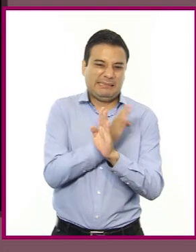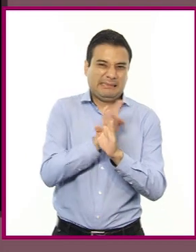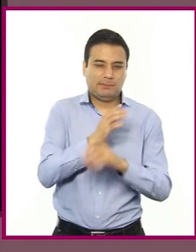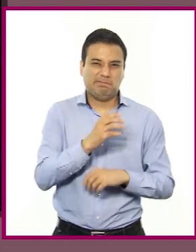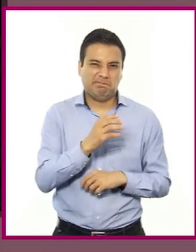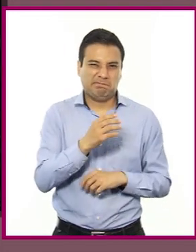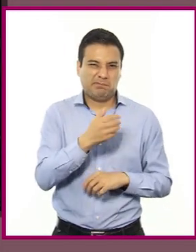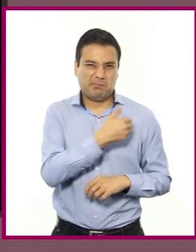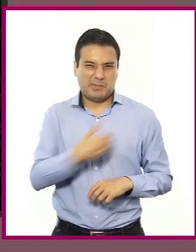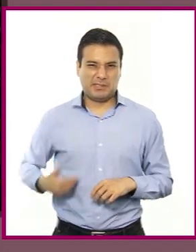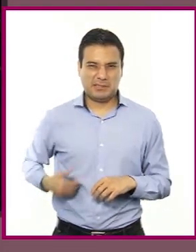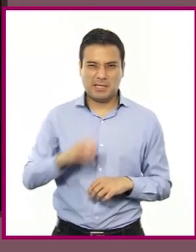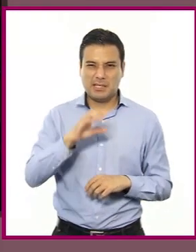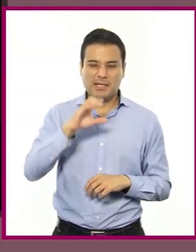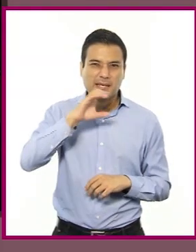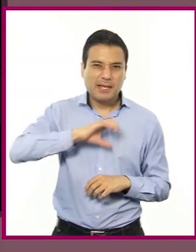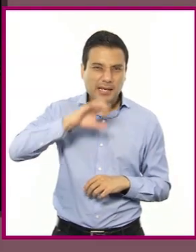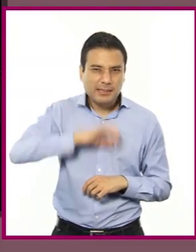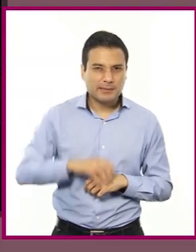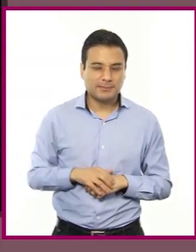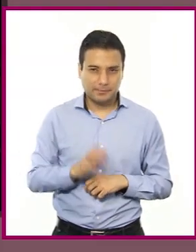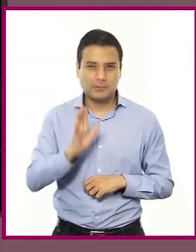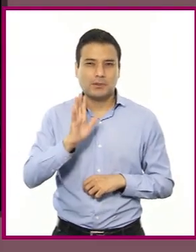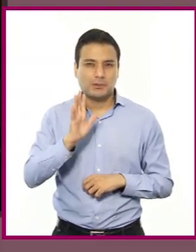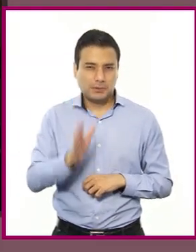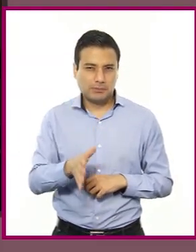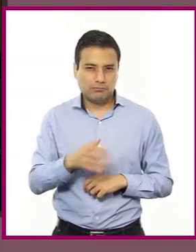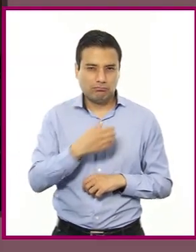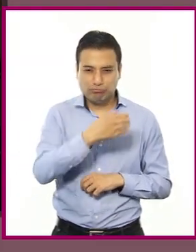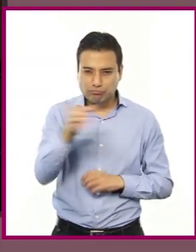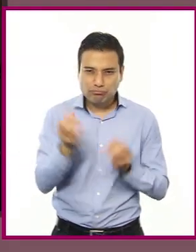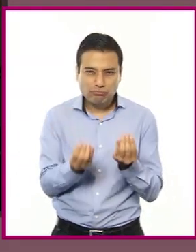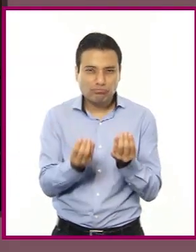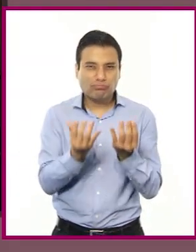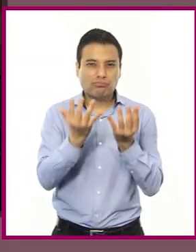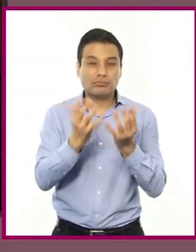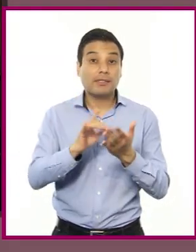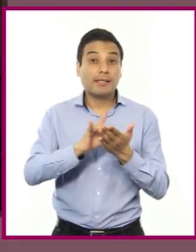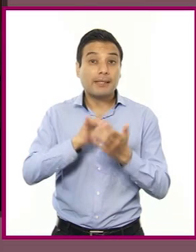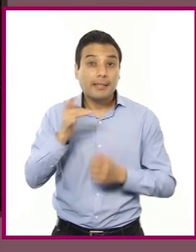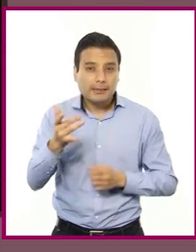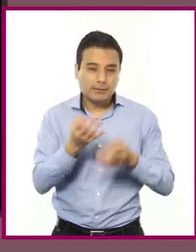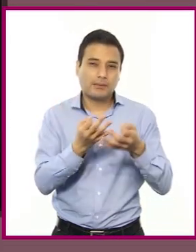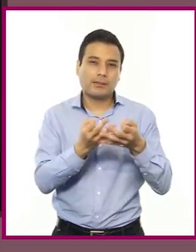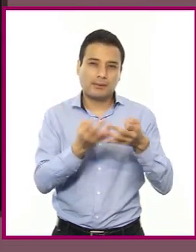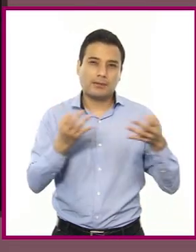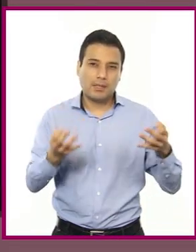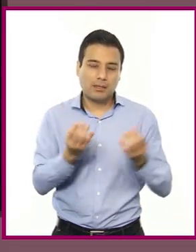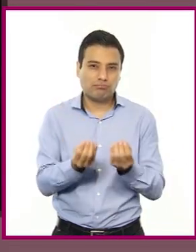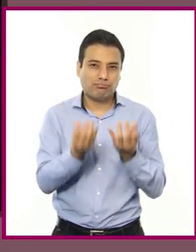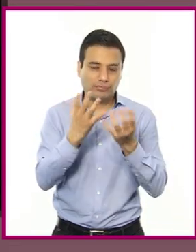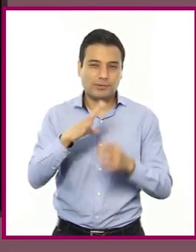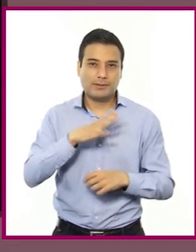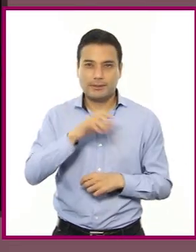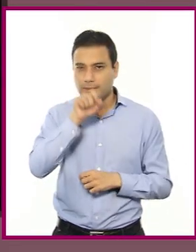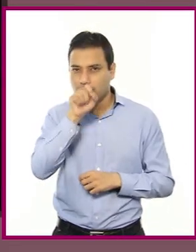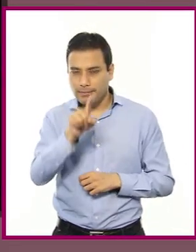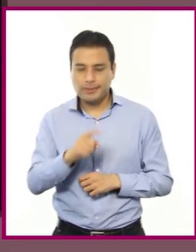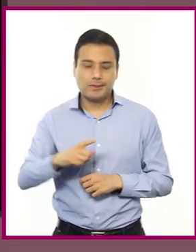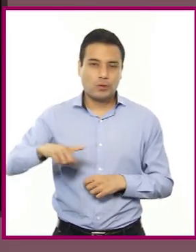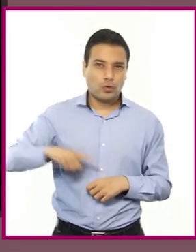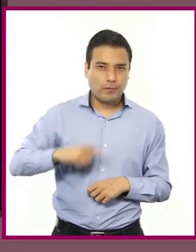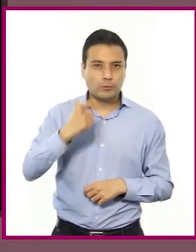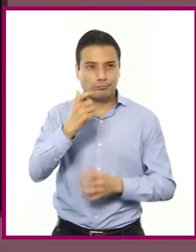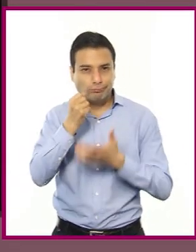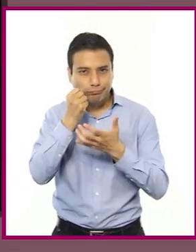gobierno del general Cárdenas, se amplió la producción agropecuaria debido a la expansión de las tierras cultivadas, así como a los apoyos económicos a